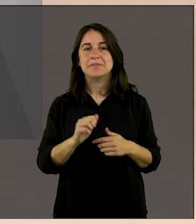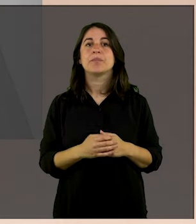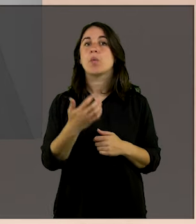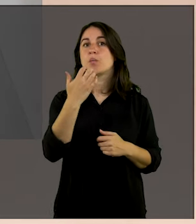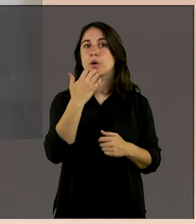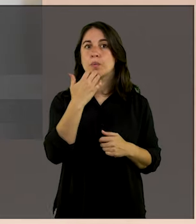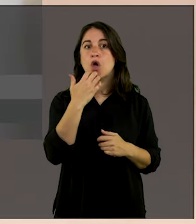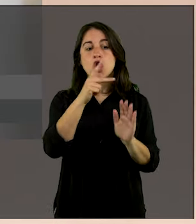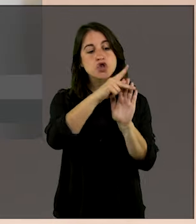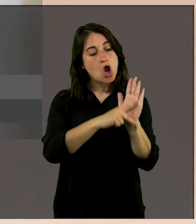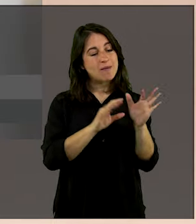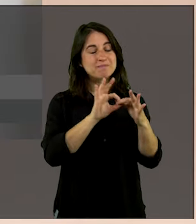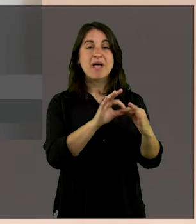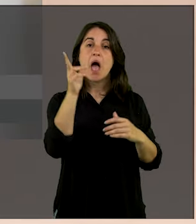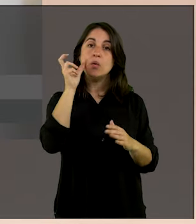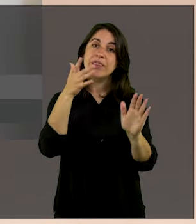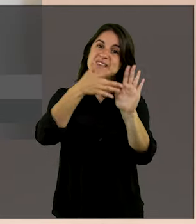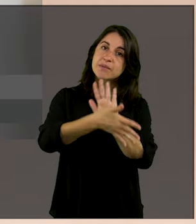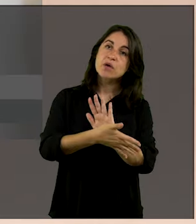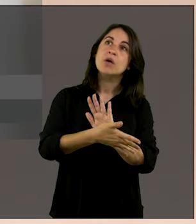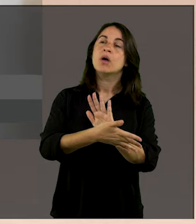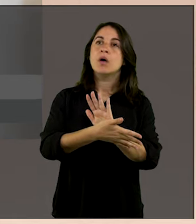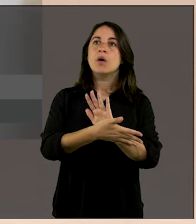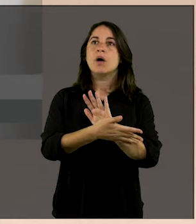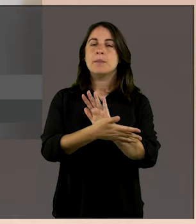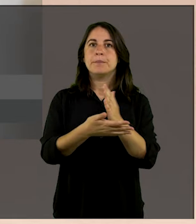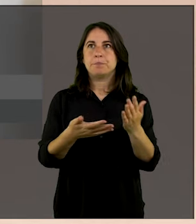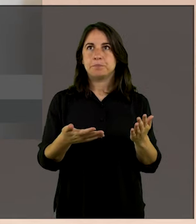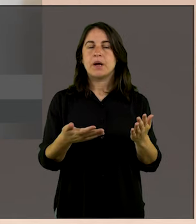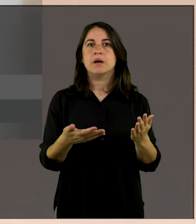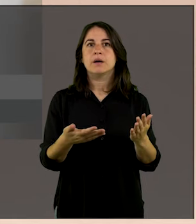Vanessa San José. Por ejemplo, en la norma de audiodescripción